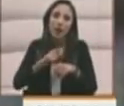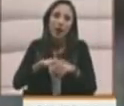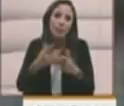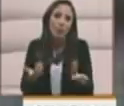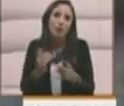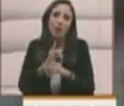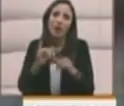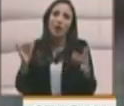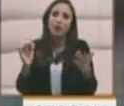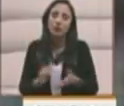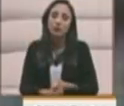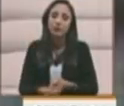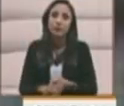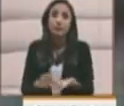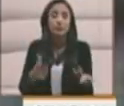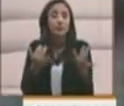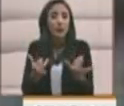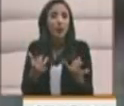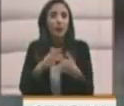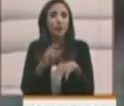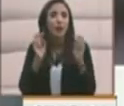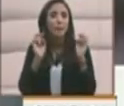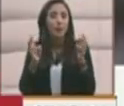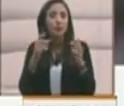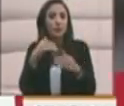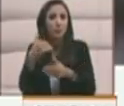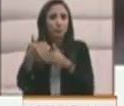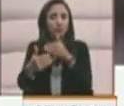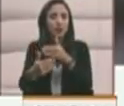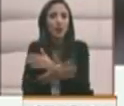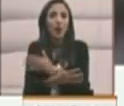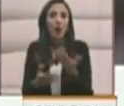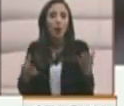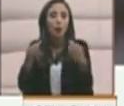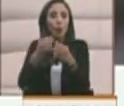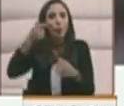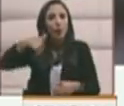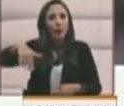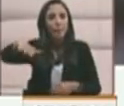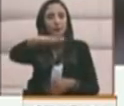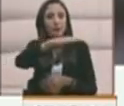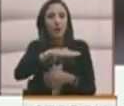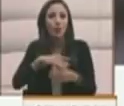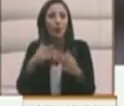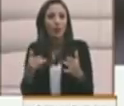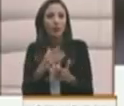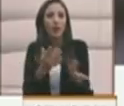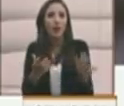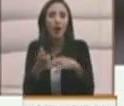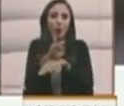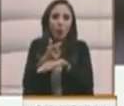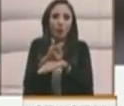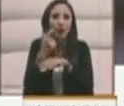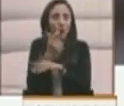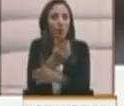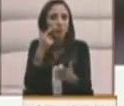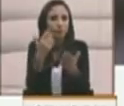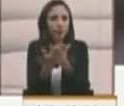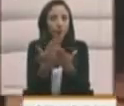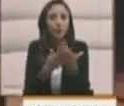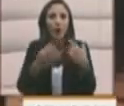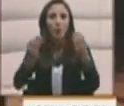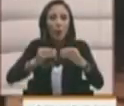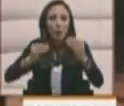creemos pues que es una nueva etapa, ¿verdad?, en el sector campesino, en nuestro gobierno, donde vamos a poder pues concretar algunos